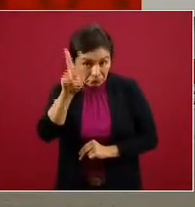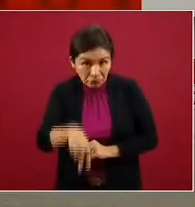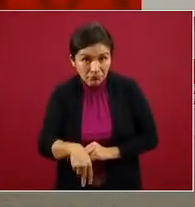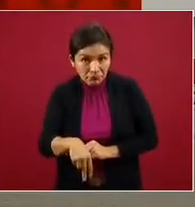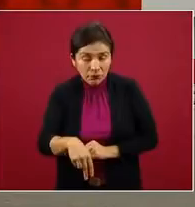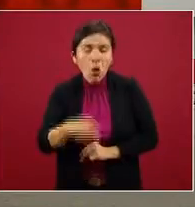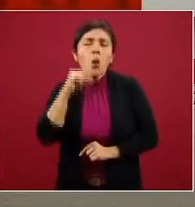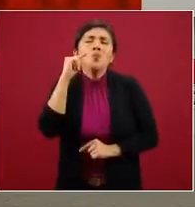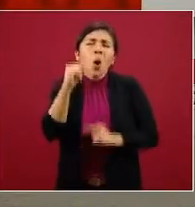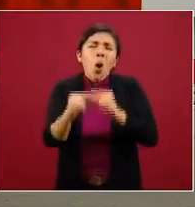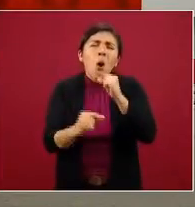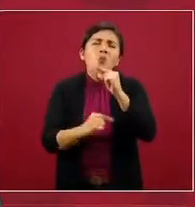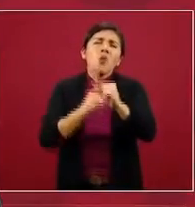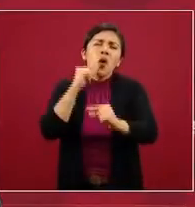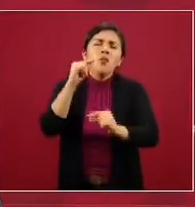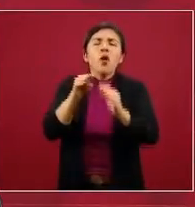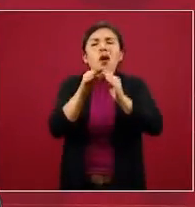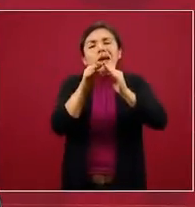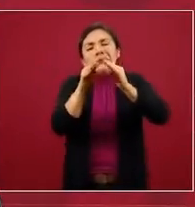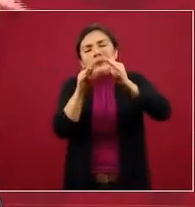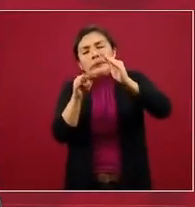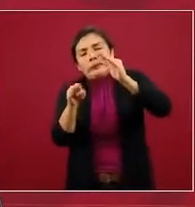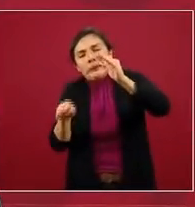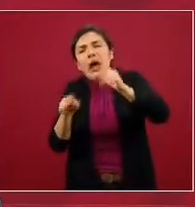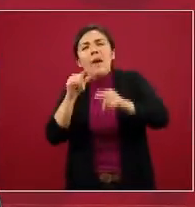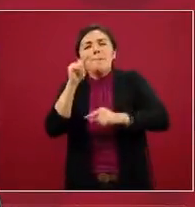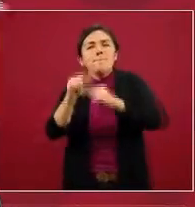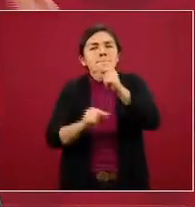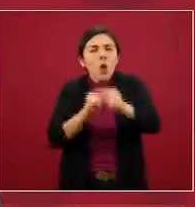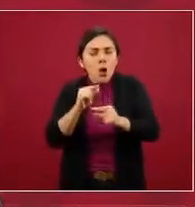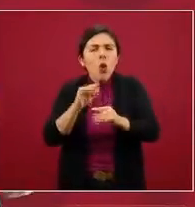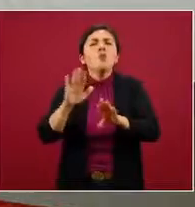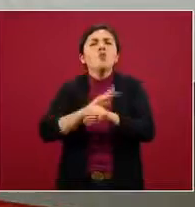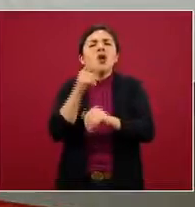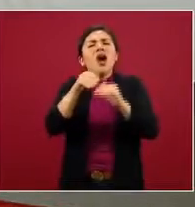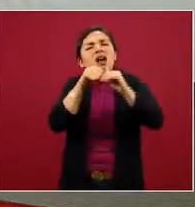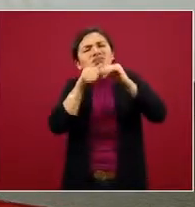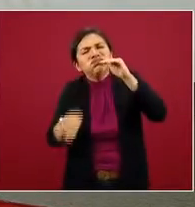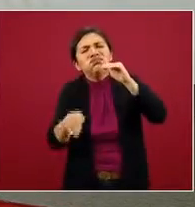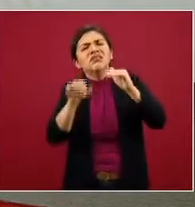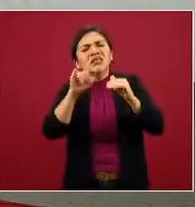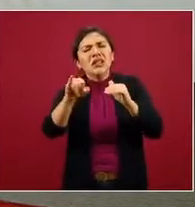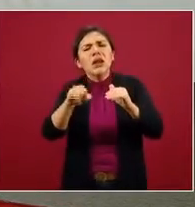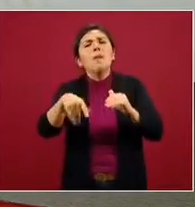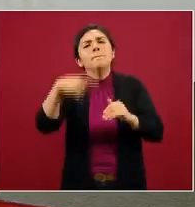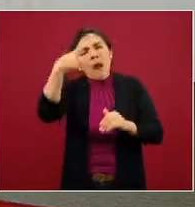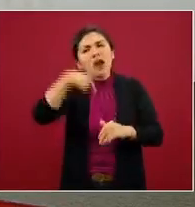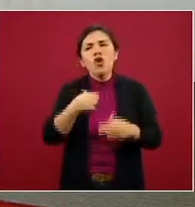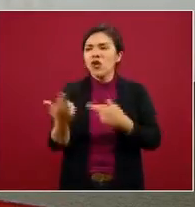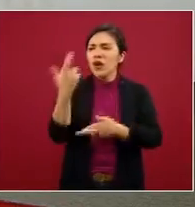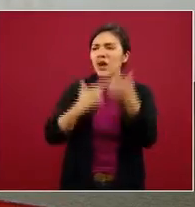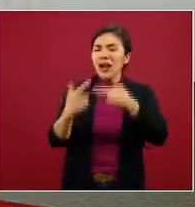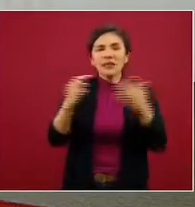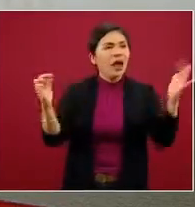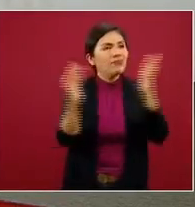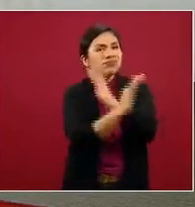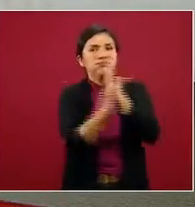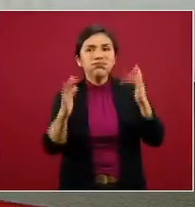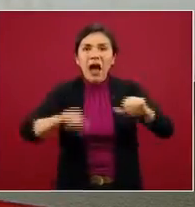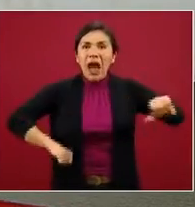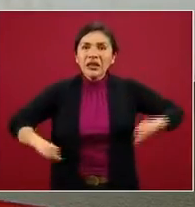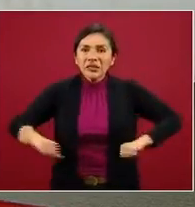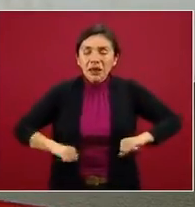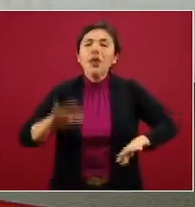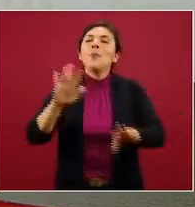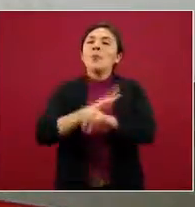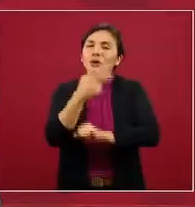Irá declinando progresivamente. ¿Por qué puede declinar a pesar de que regresemos a actividades públicas?